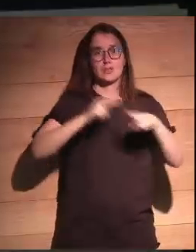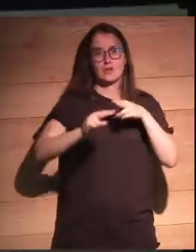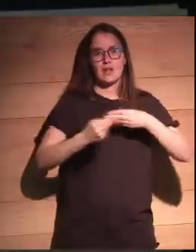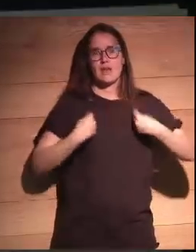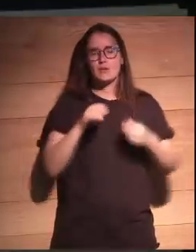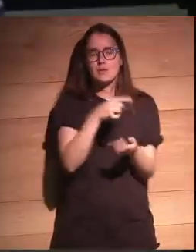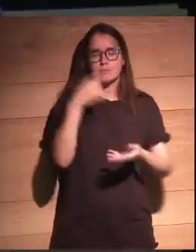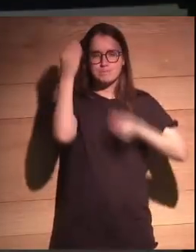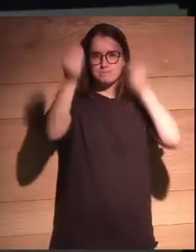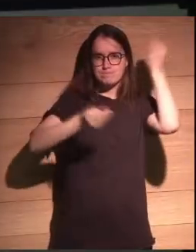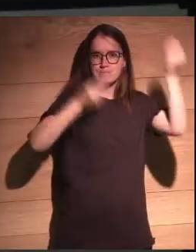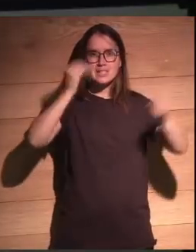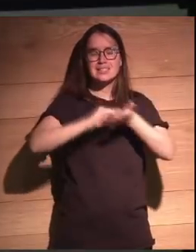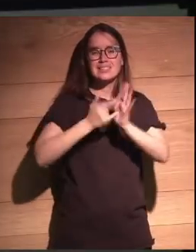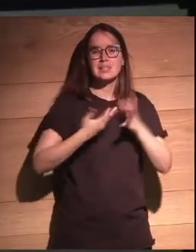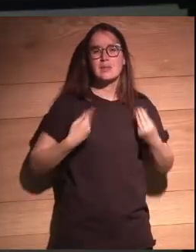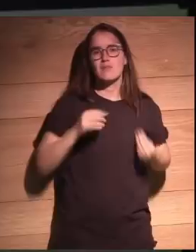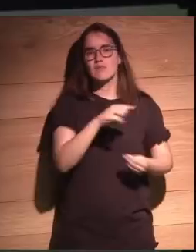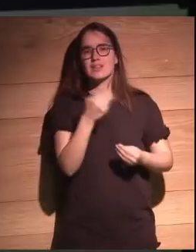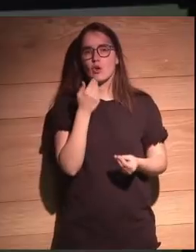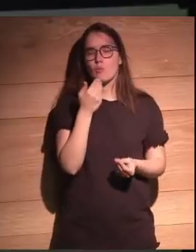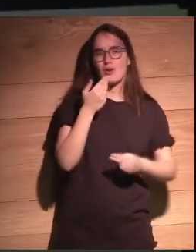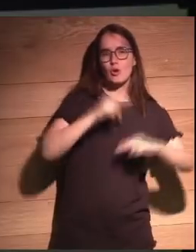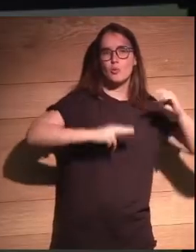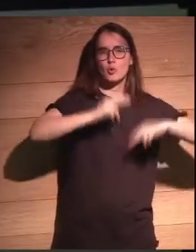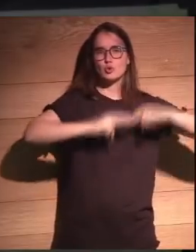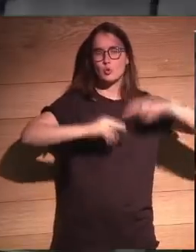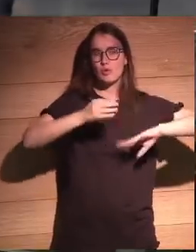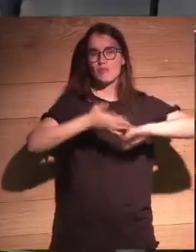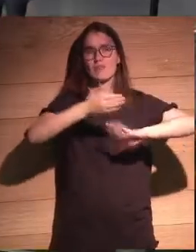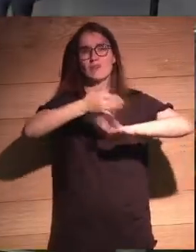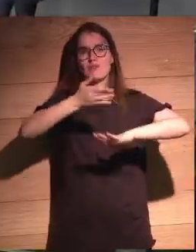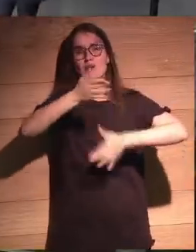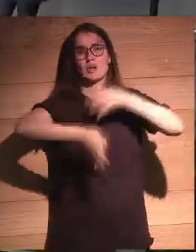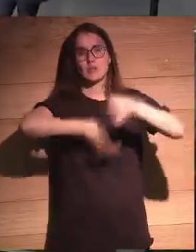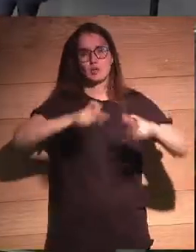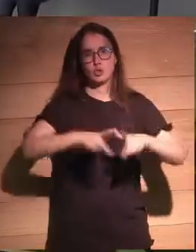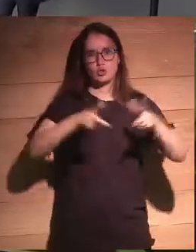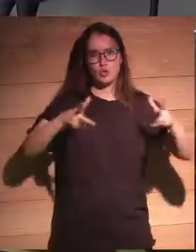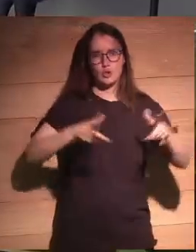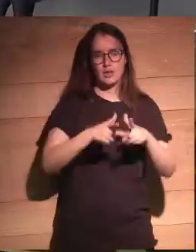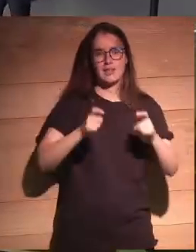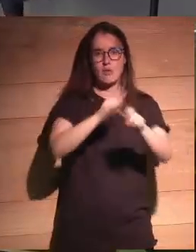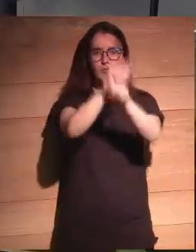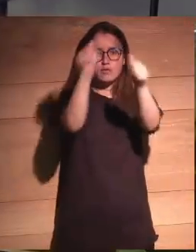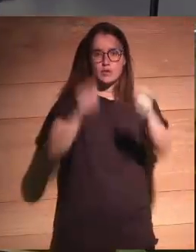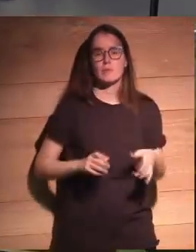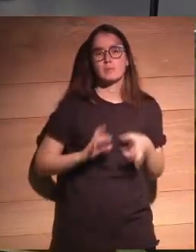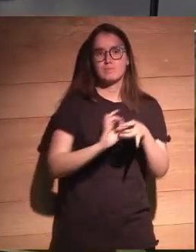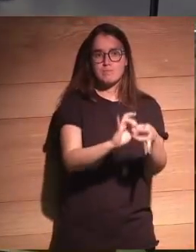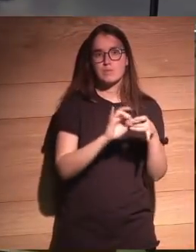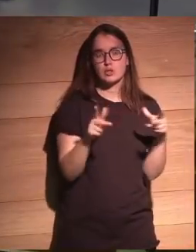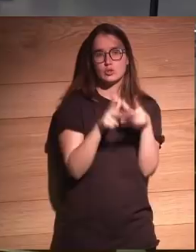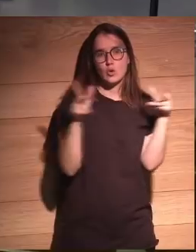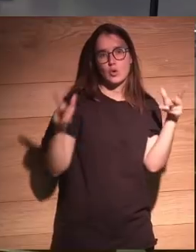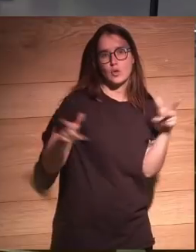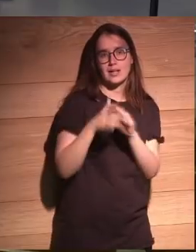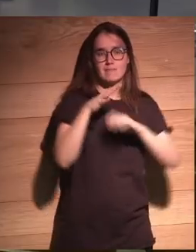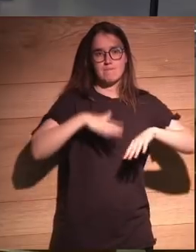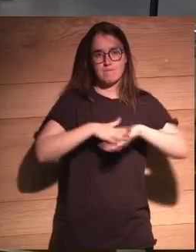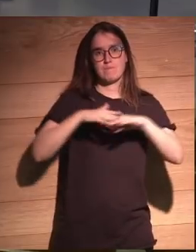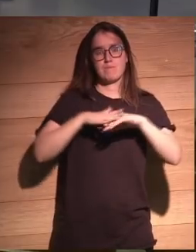urge a pensar el sistema de vivienda como una pieza en la construcción de un determinado orden social, que da forma a los vínculos y lazos sociales que